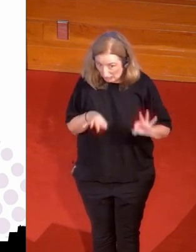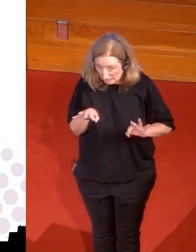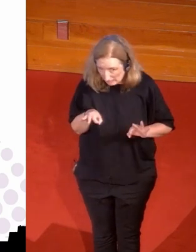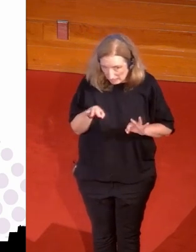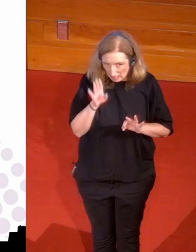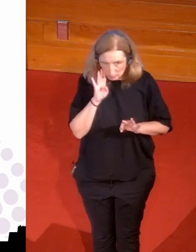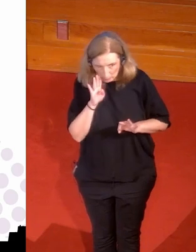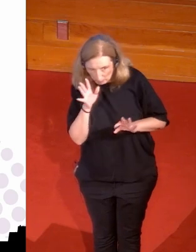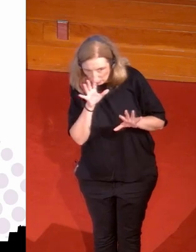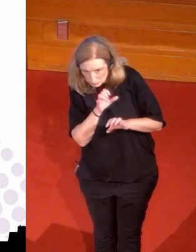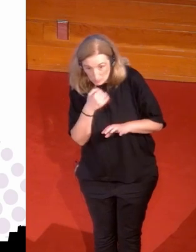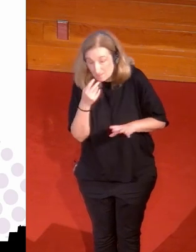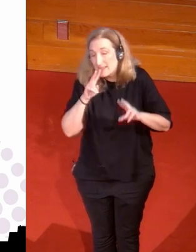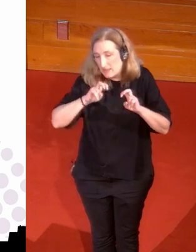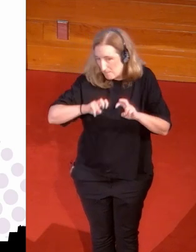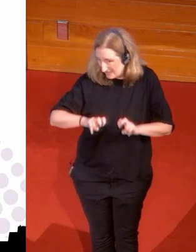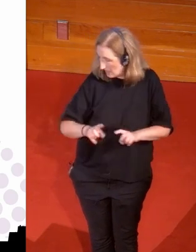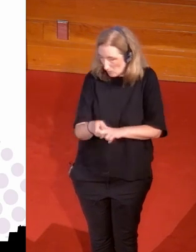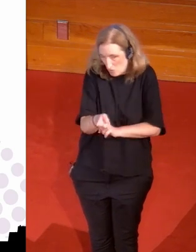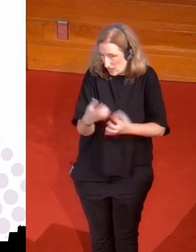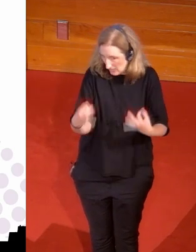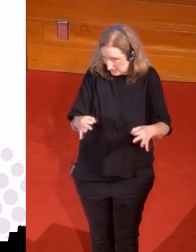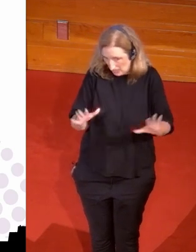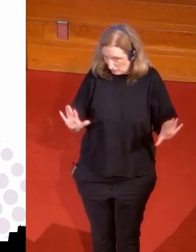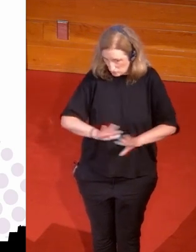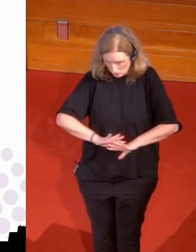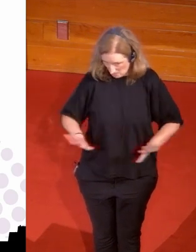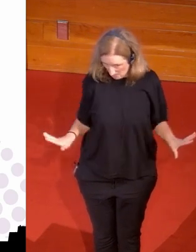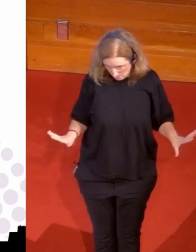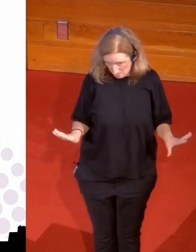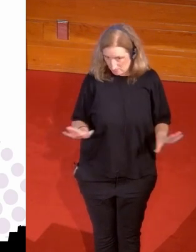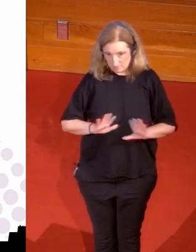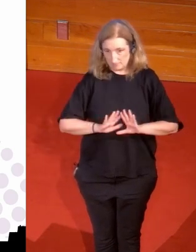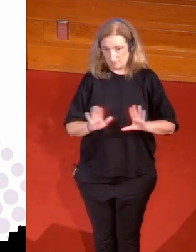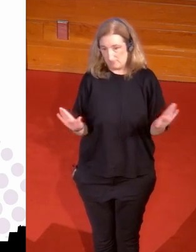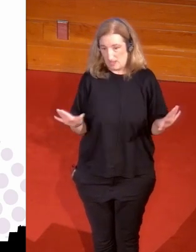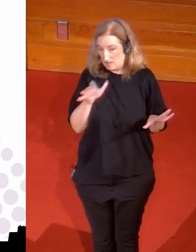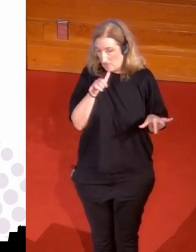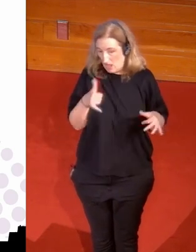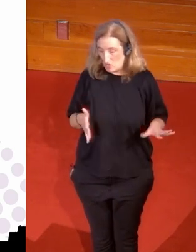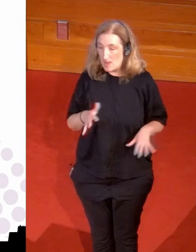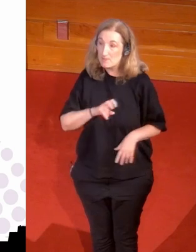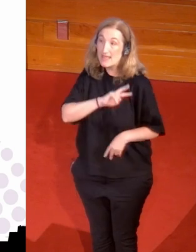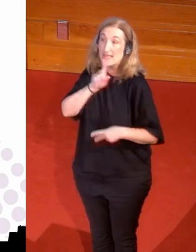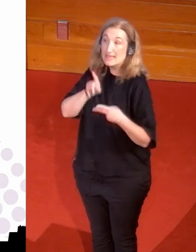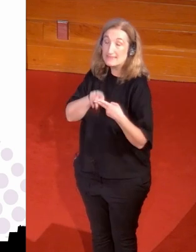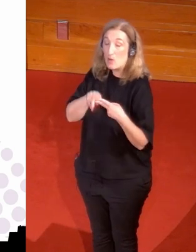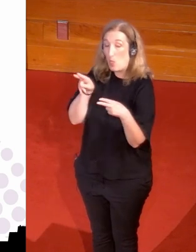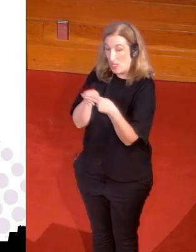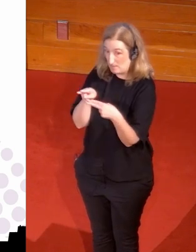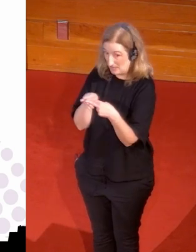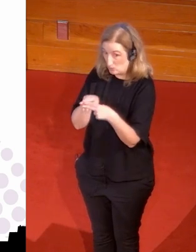alguna trama detrás eh se investiga como un atentado frustrado Y eso es lo y luego la pregunta de